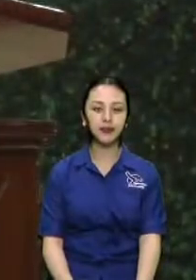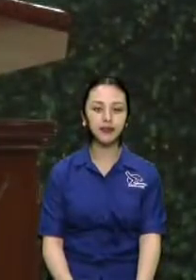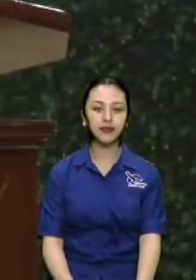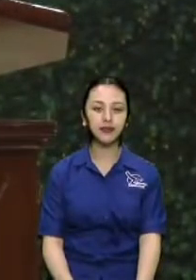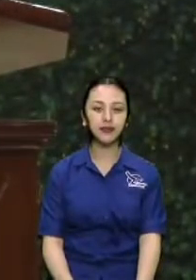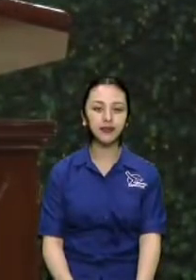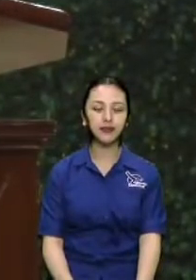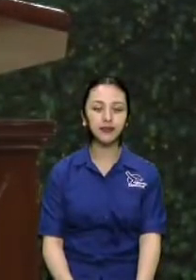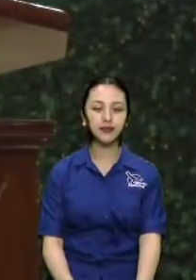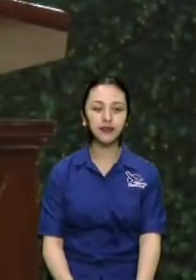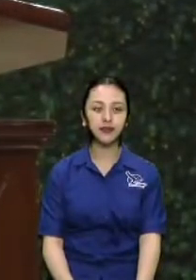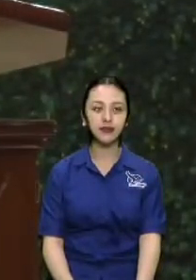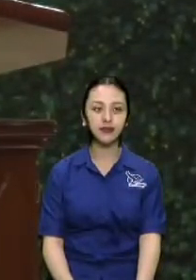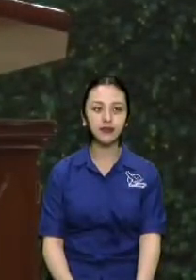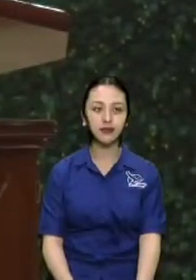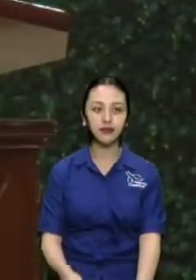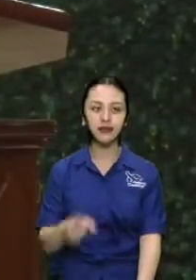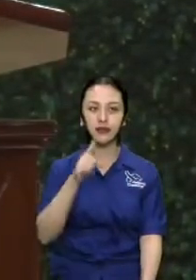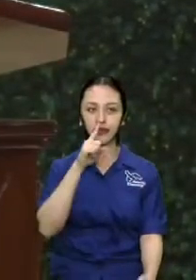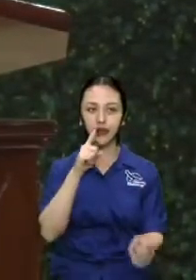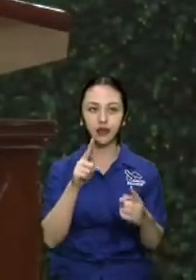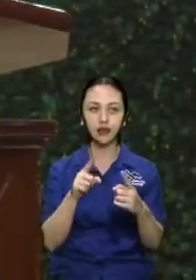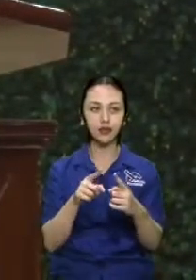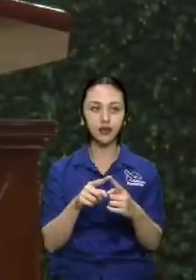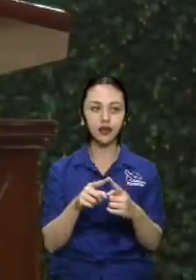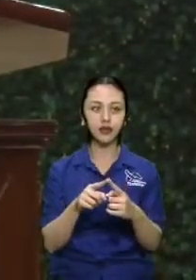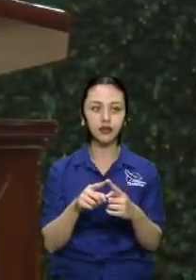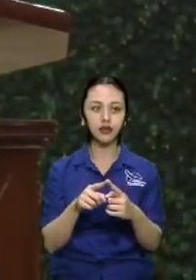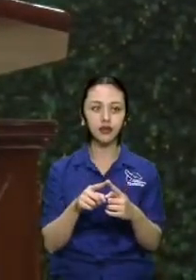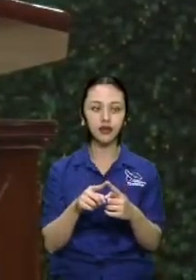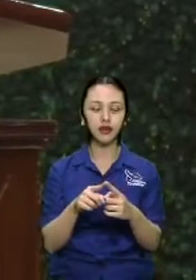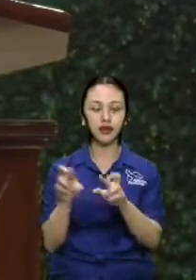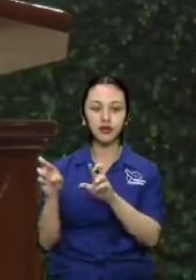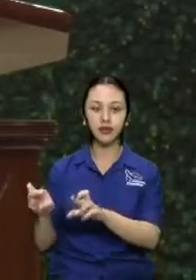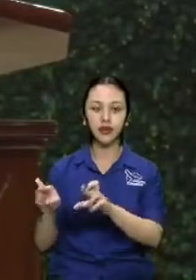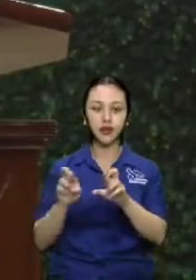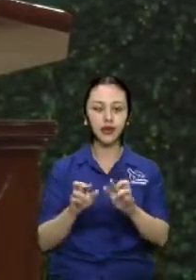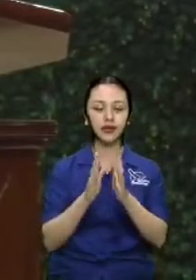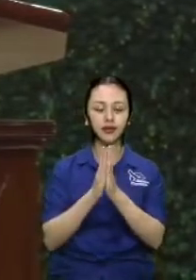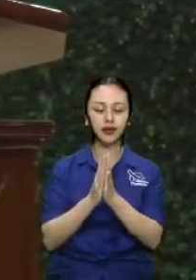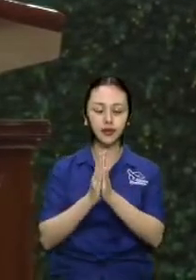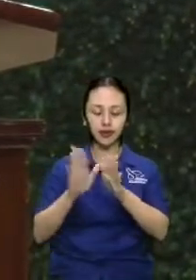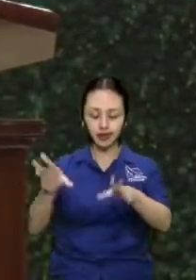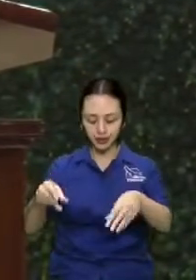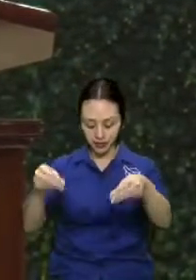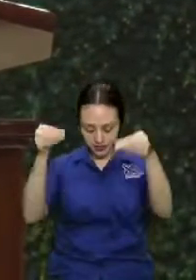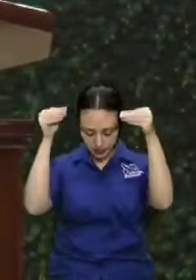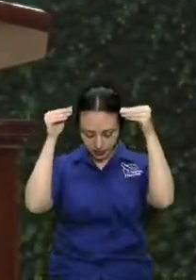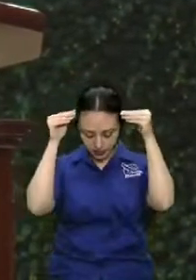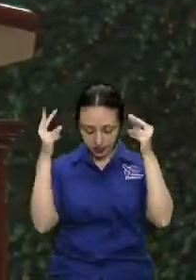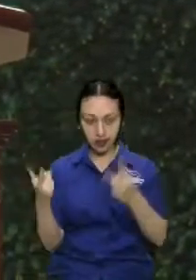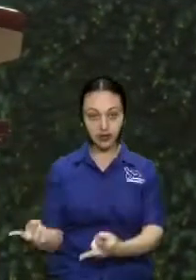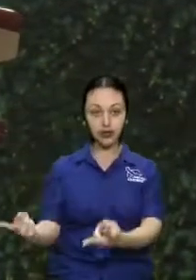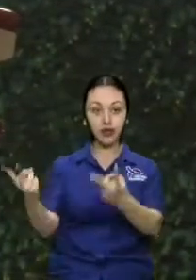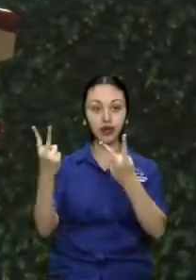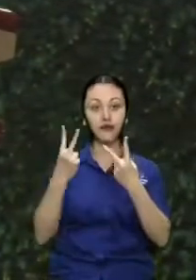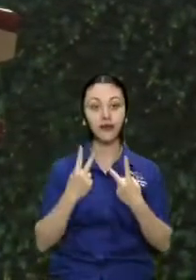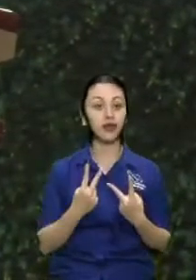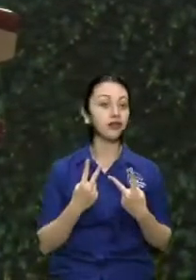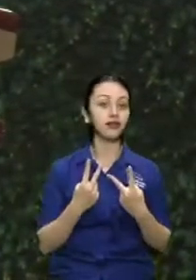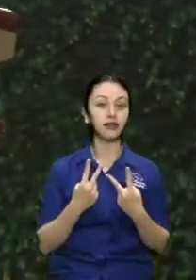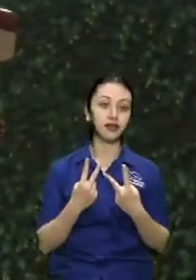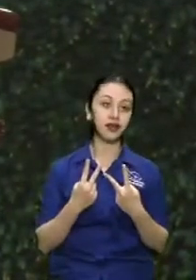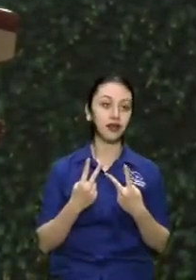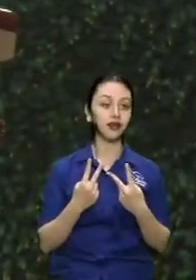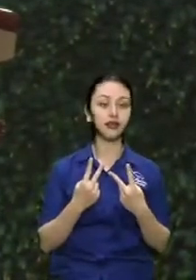Medina y las personas que están pidiendo cobertura. Que pasen aquí al frente, a mi